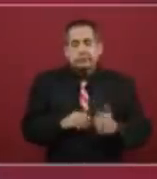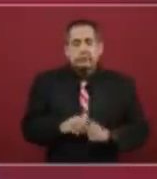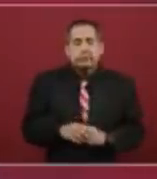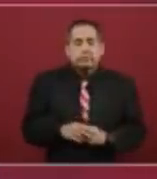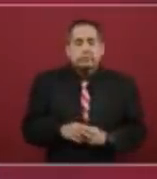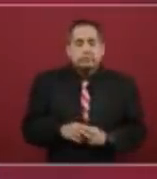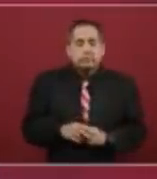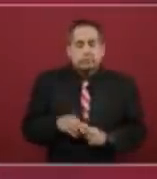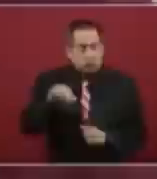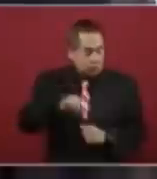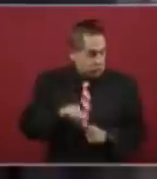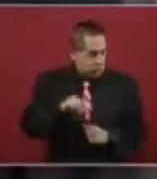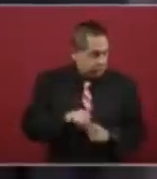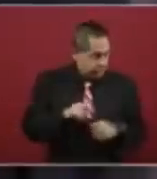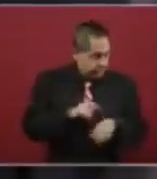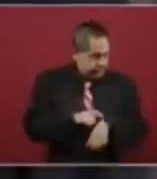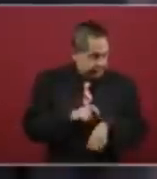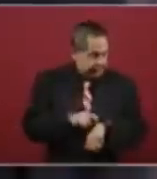Hoy a las